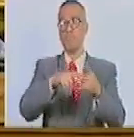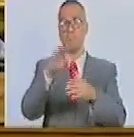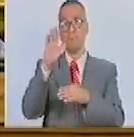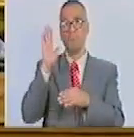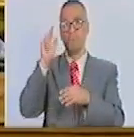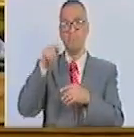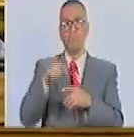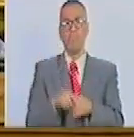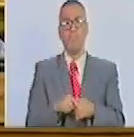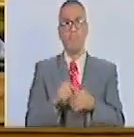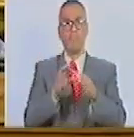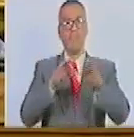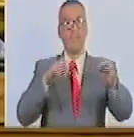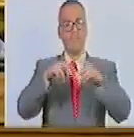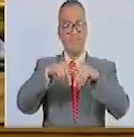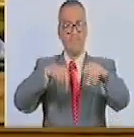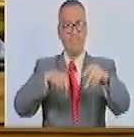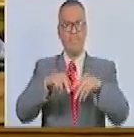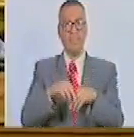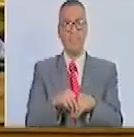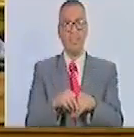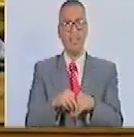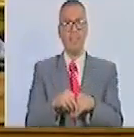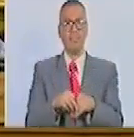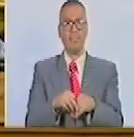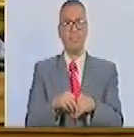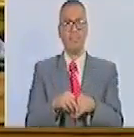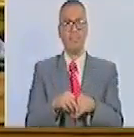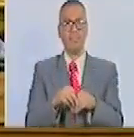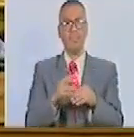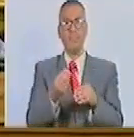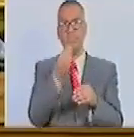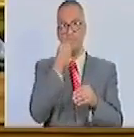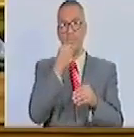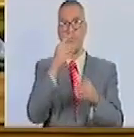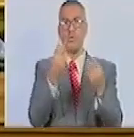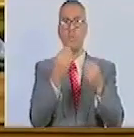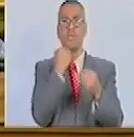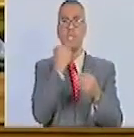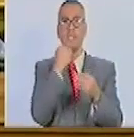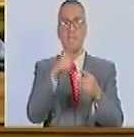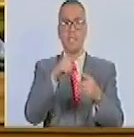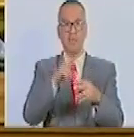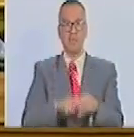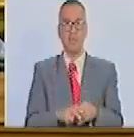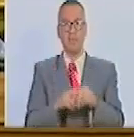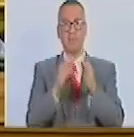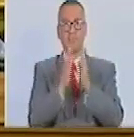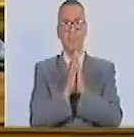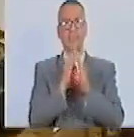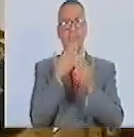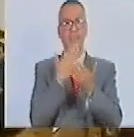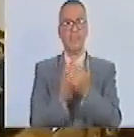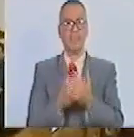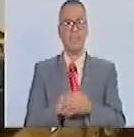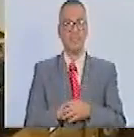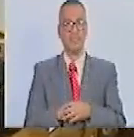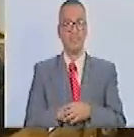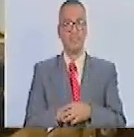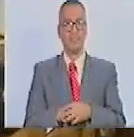juramentación. Estirad vuestras piernas y almorzad, pero cerca del hemiciclo de sesiones. Gracias.